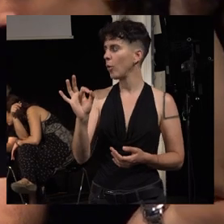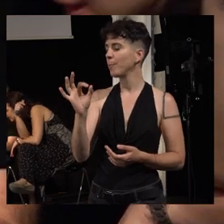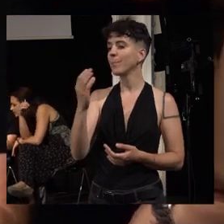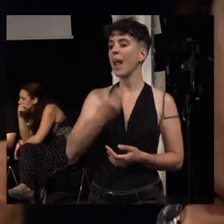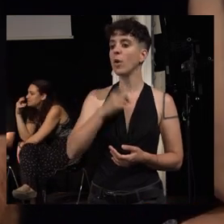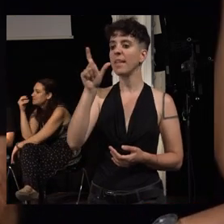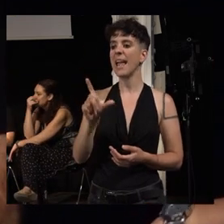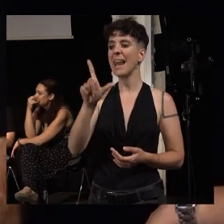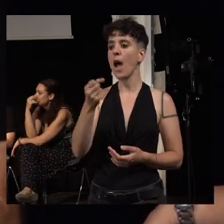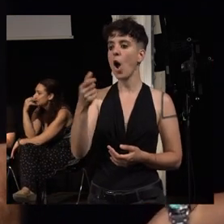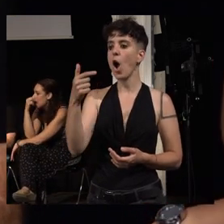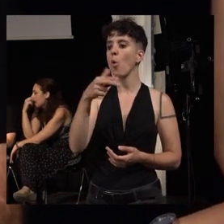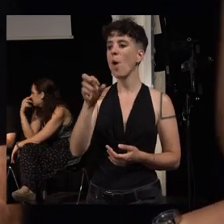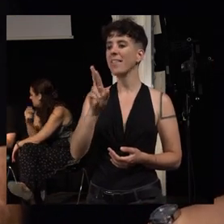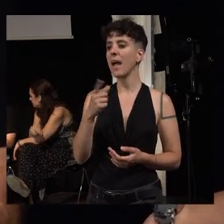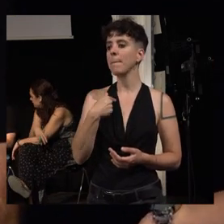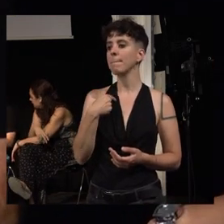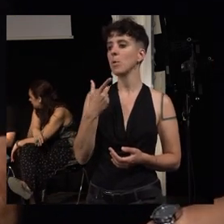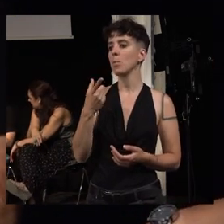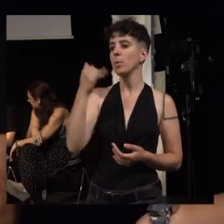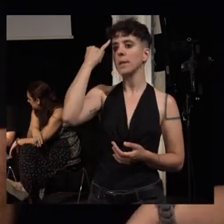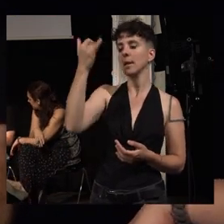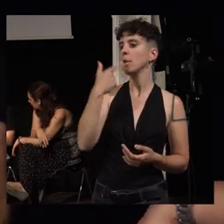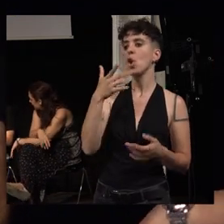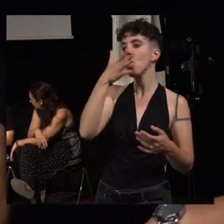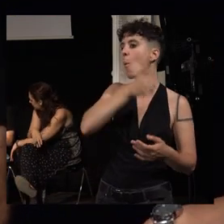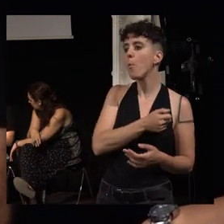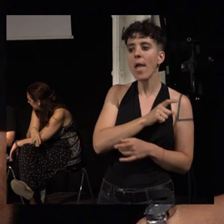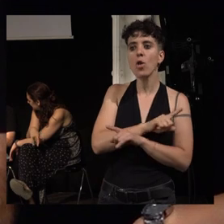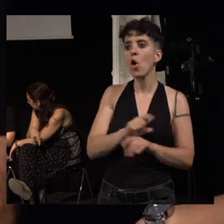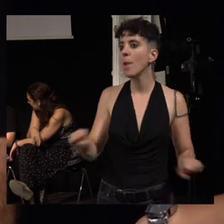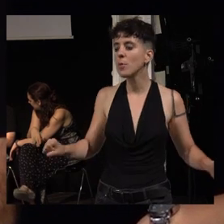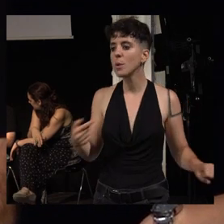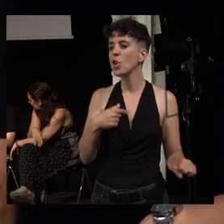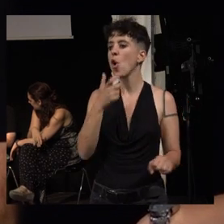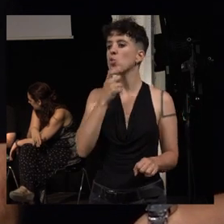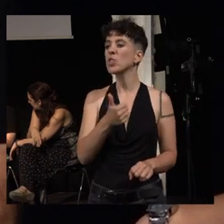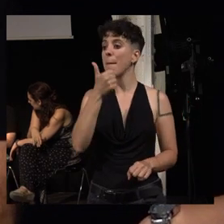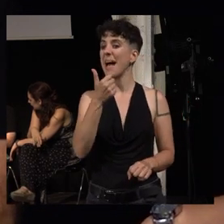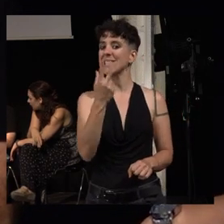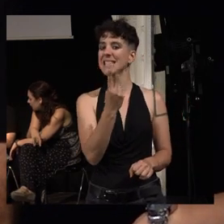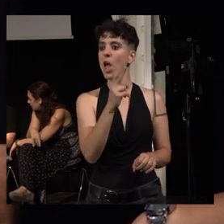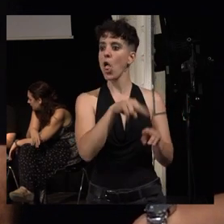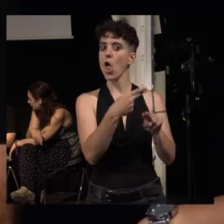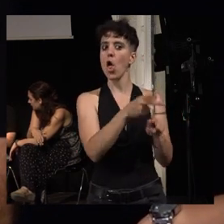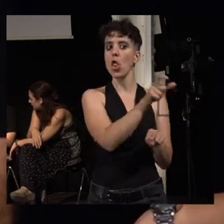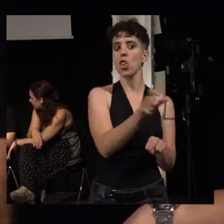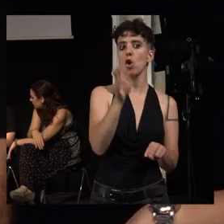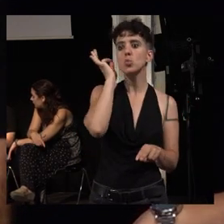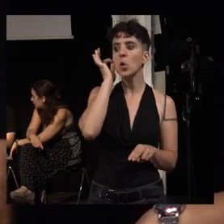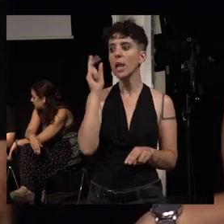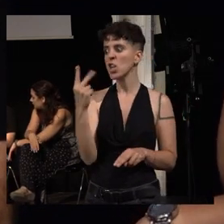La Guarda, mis convicciones religiosas me lo piden. Manuel Costa, alcalde de Agualada, prefiero que se casen dos mujeres, dos hombres no.